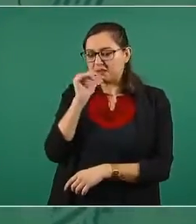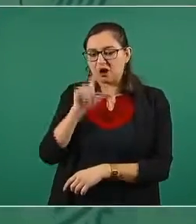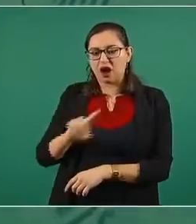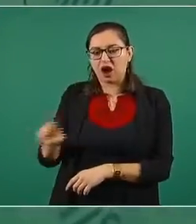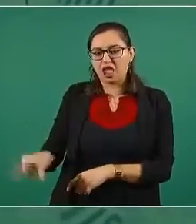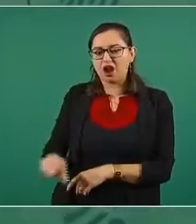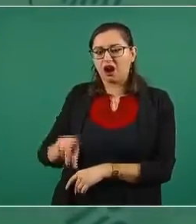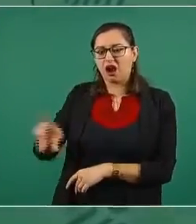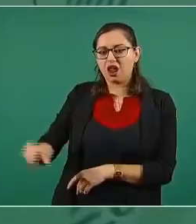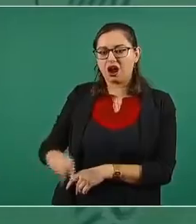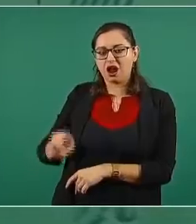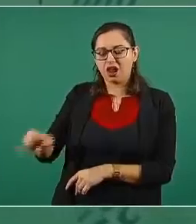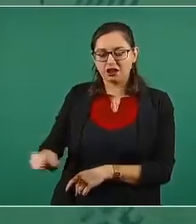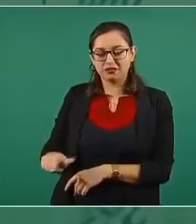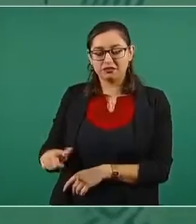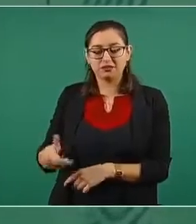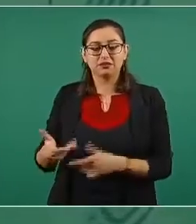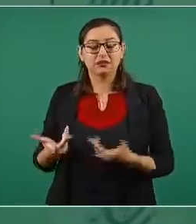las